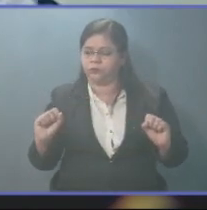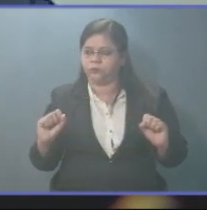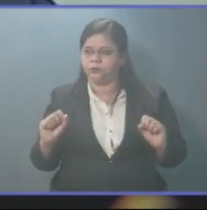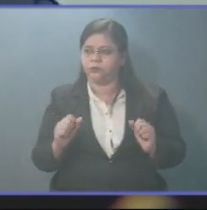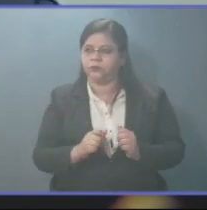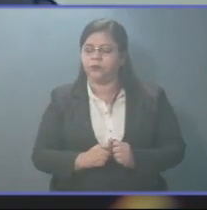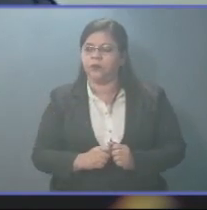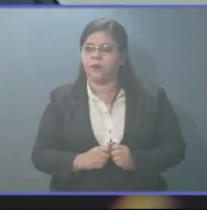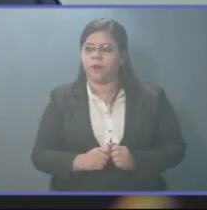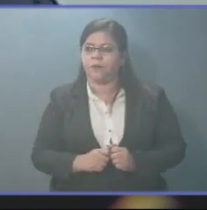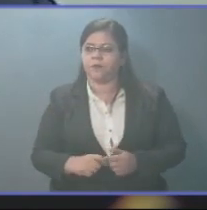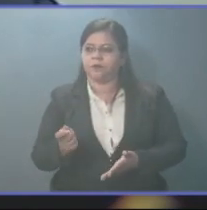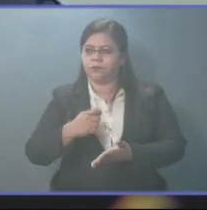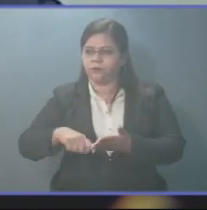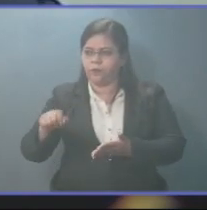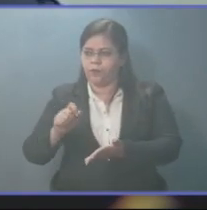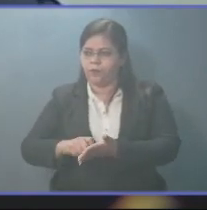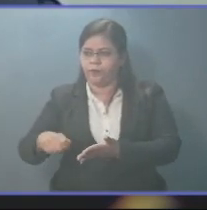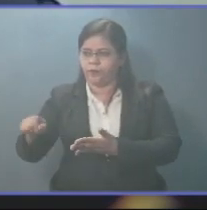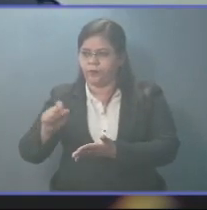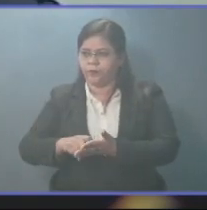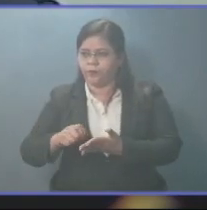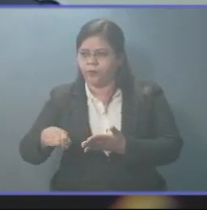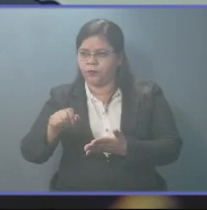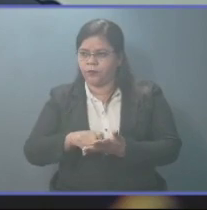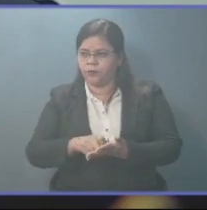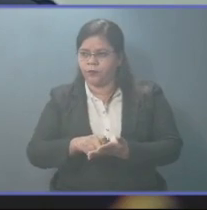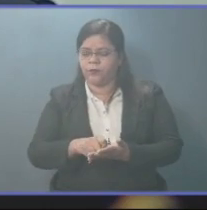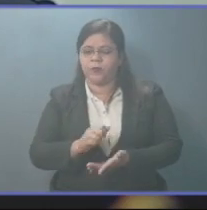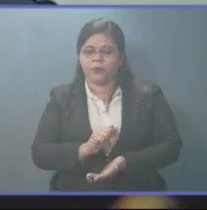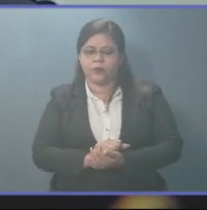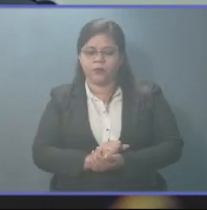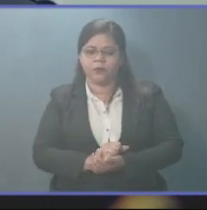Libertad, y tiene la mayoría de firmas